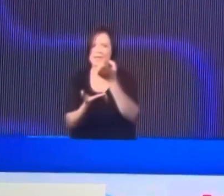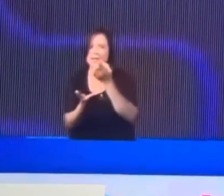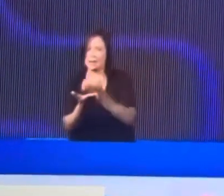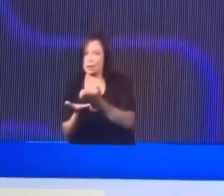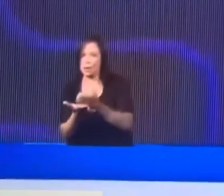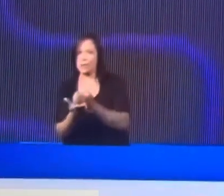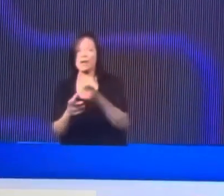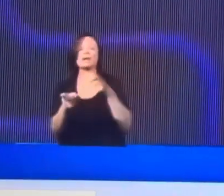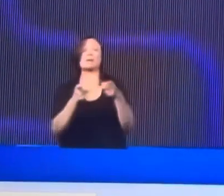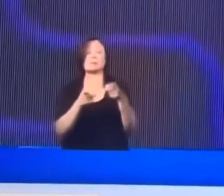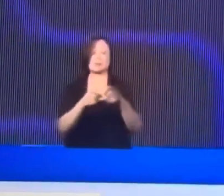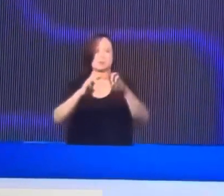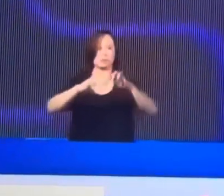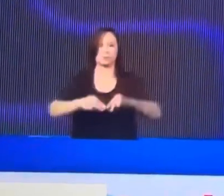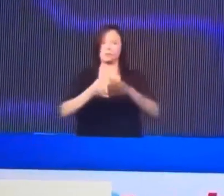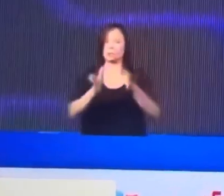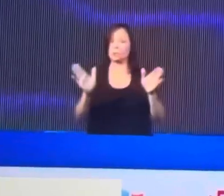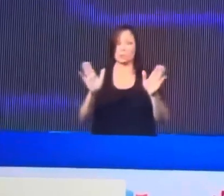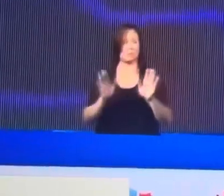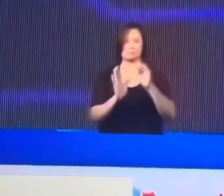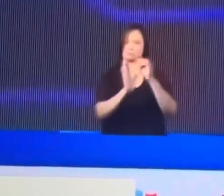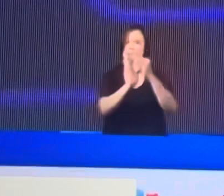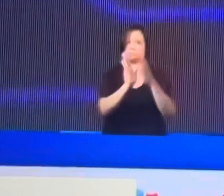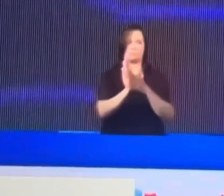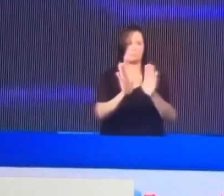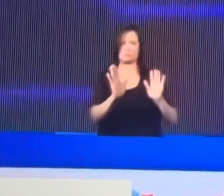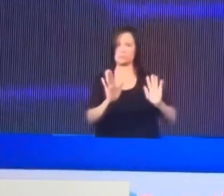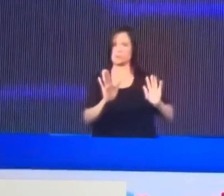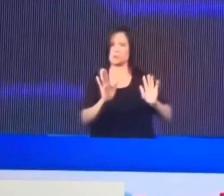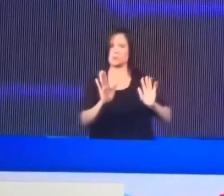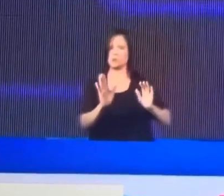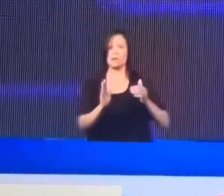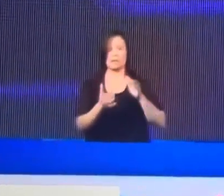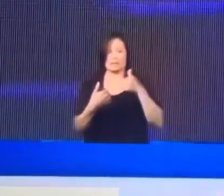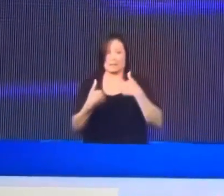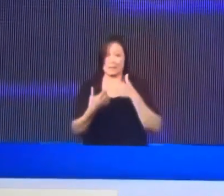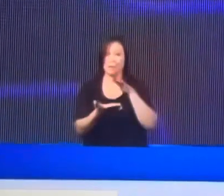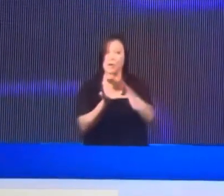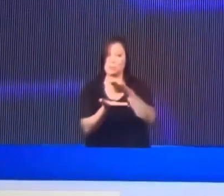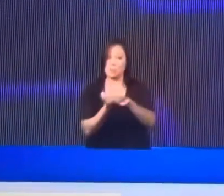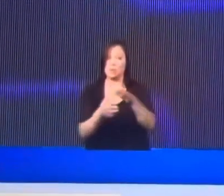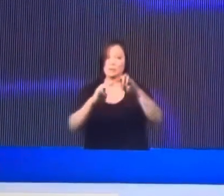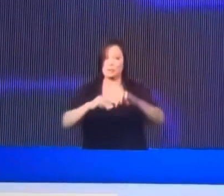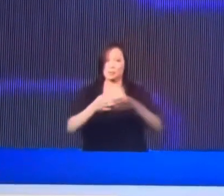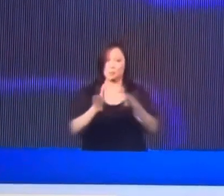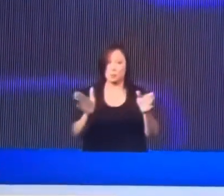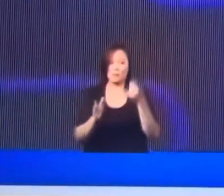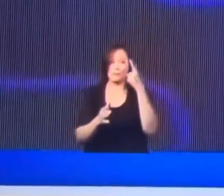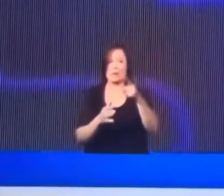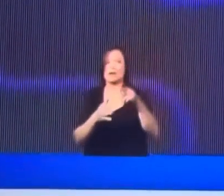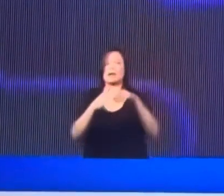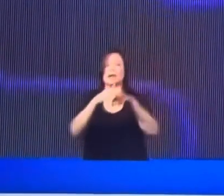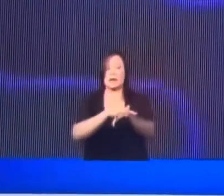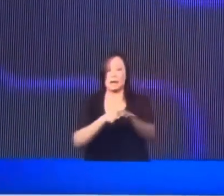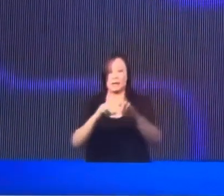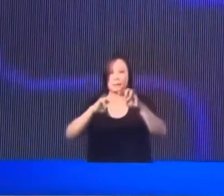querer todavía hablar de eso es recordarle a la gente cómo fue que ellos manejaron la